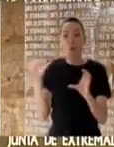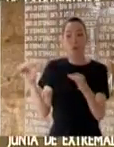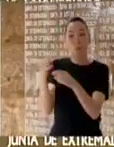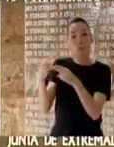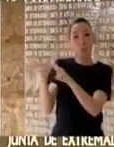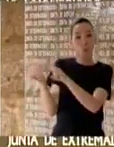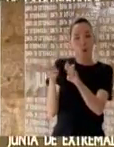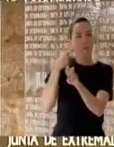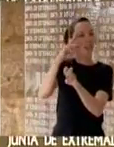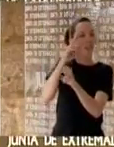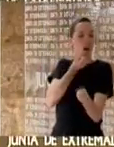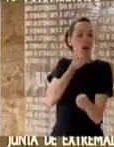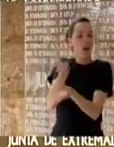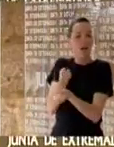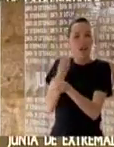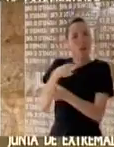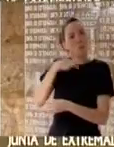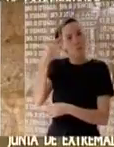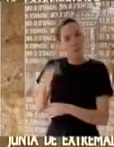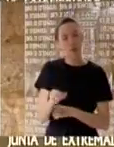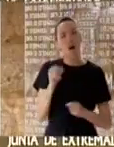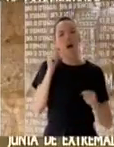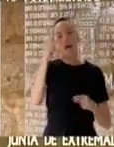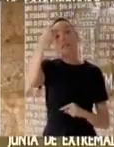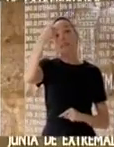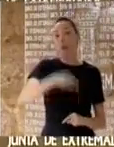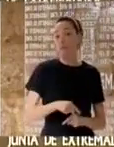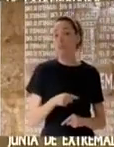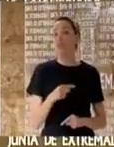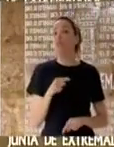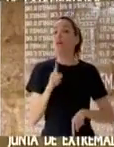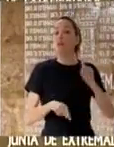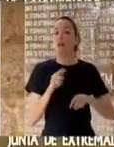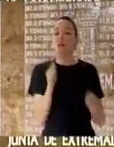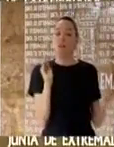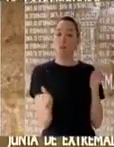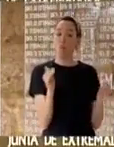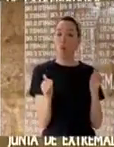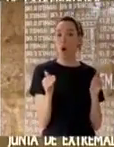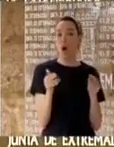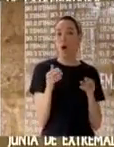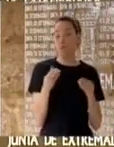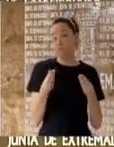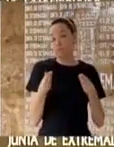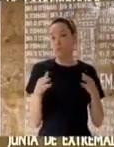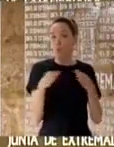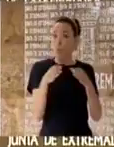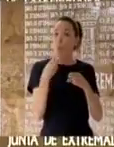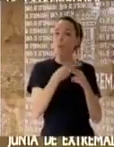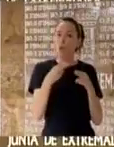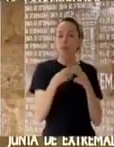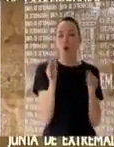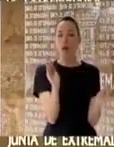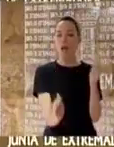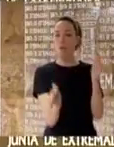políticas es nuestra experiencia y ser conscientes de que hay momentos en la vida política de una persona, de una organización,